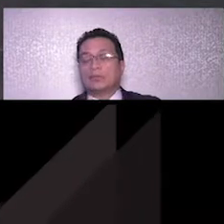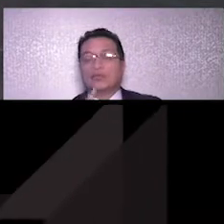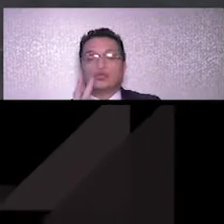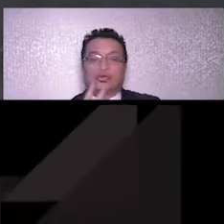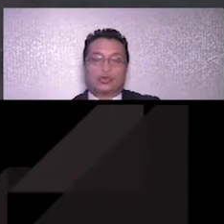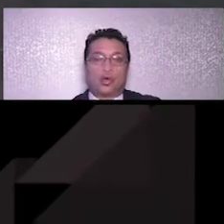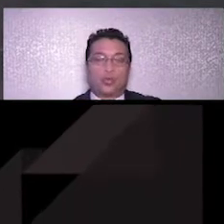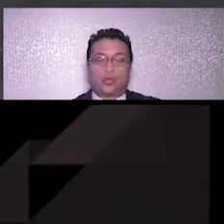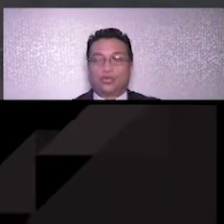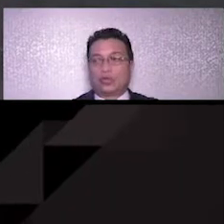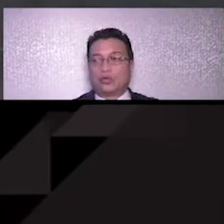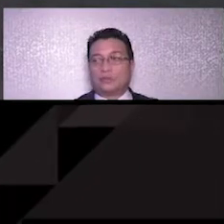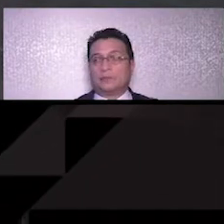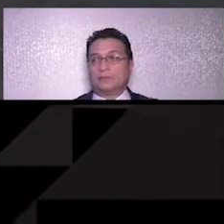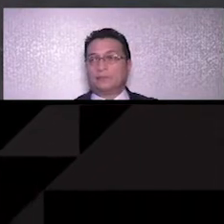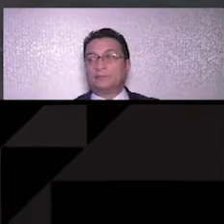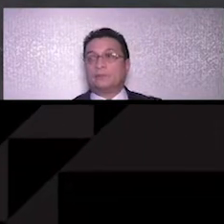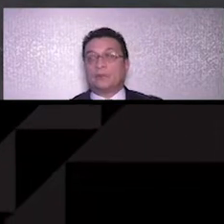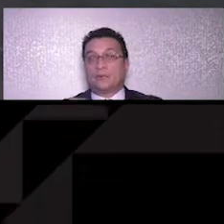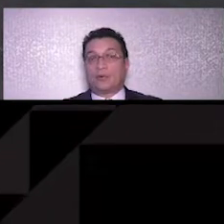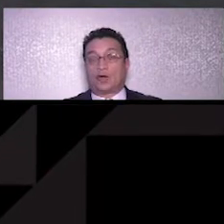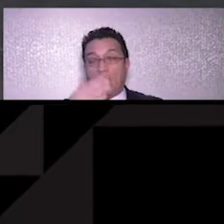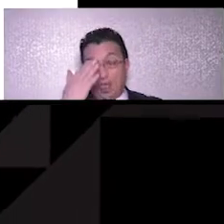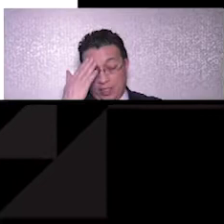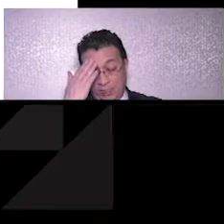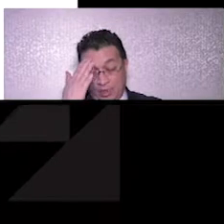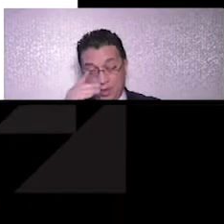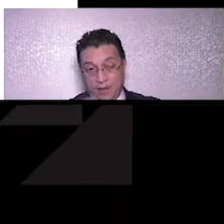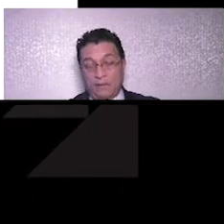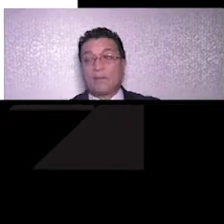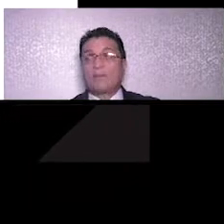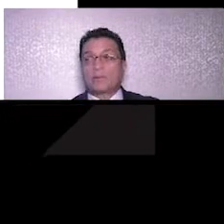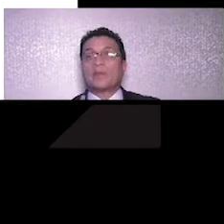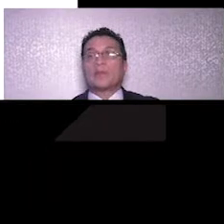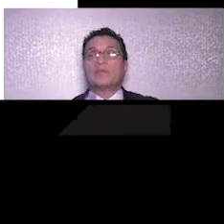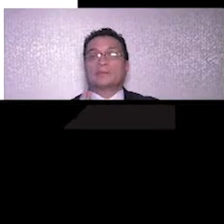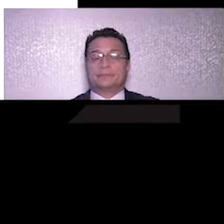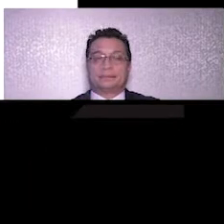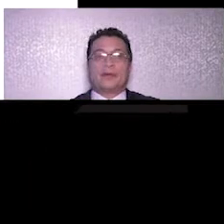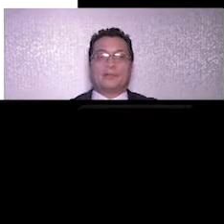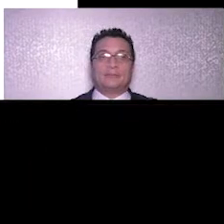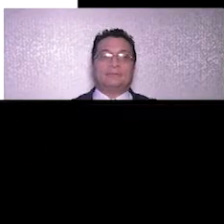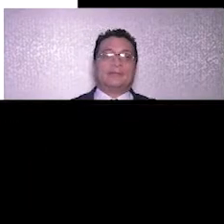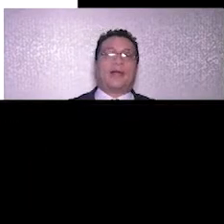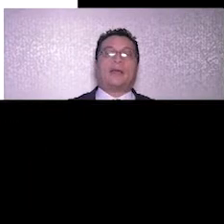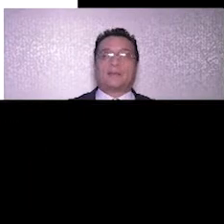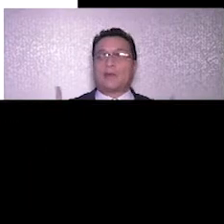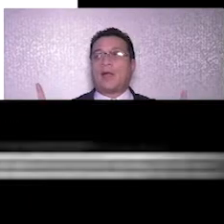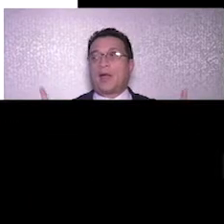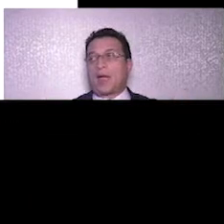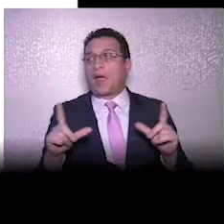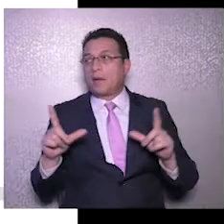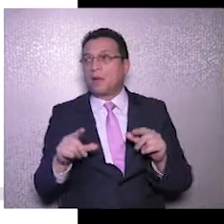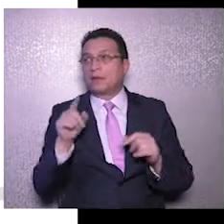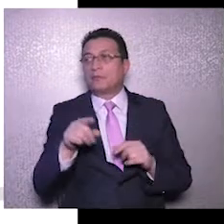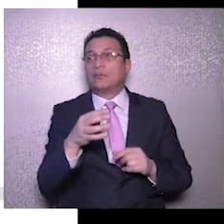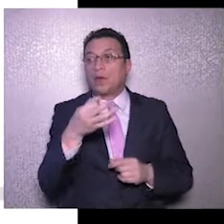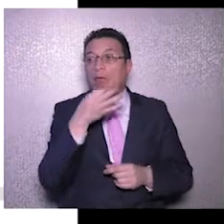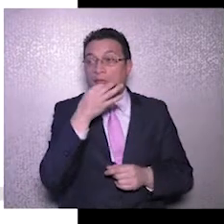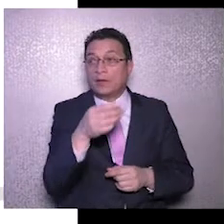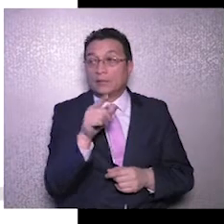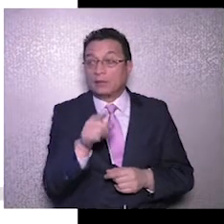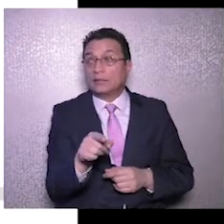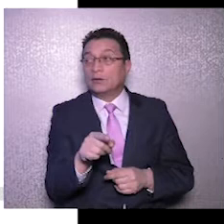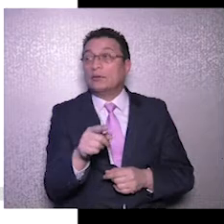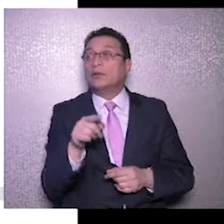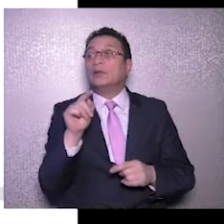soluciones. Y hoy en día la resonancia nos entrega una variedad gigante de imágenes. Esto que ustedes ven aquí, nosotros lo pintamos en colores